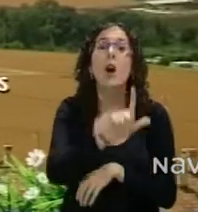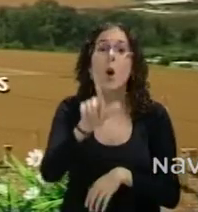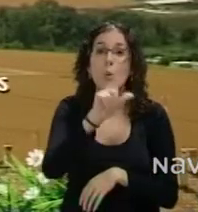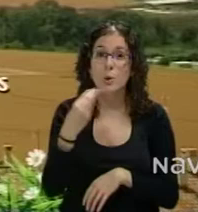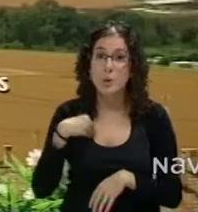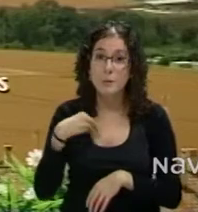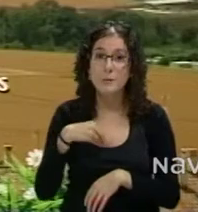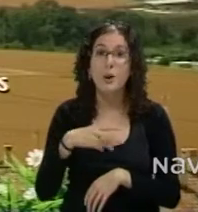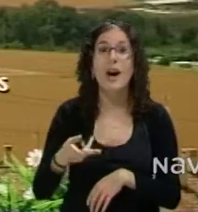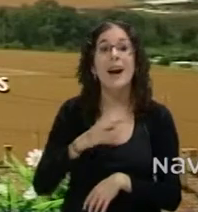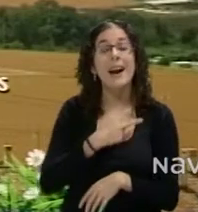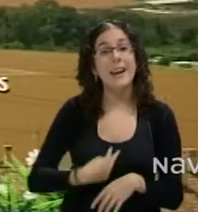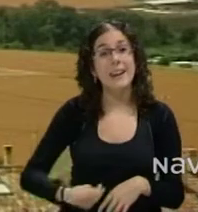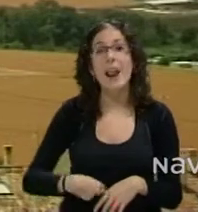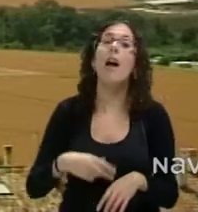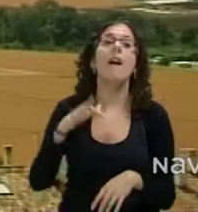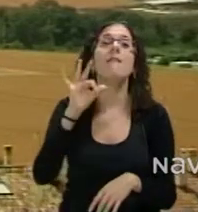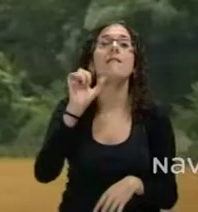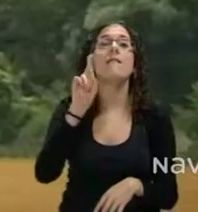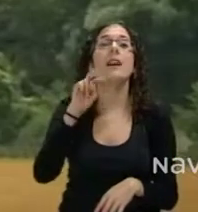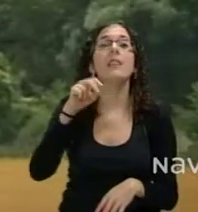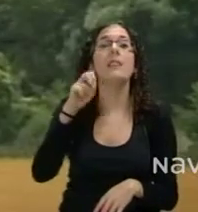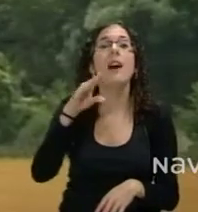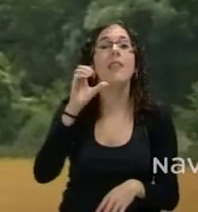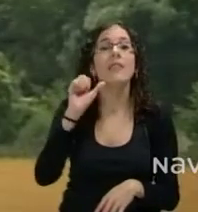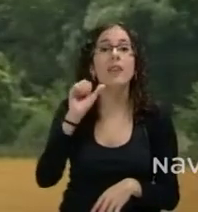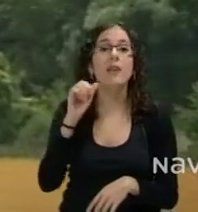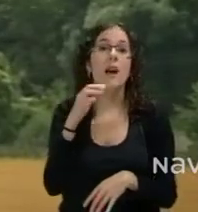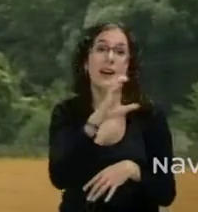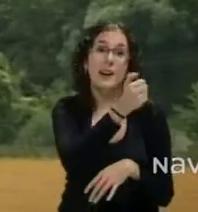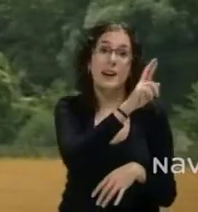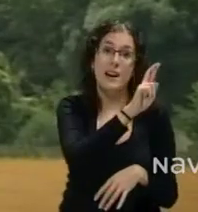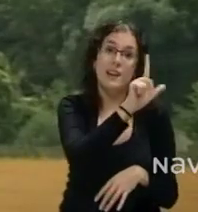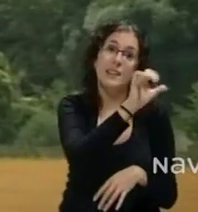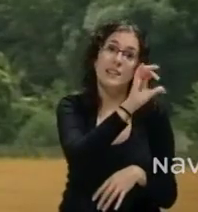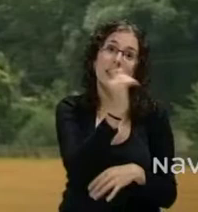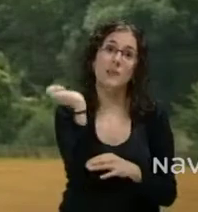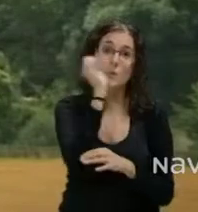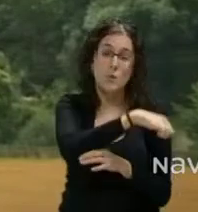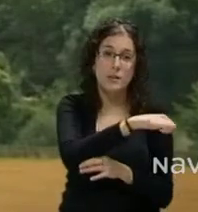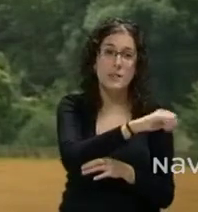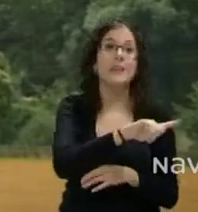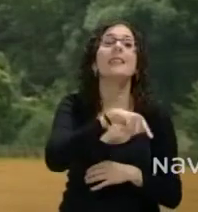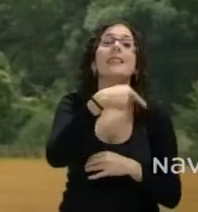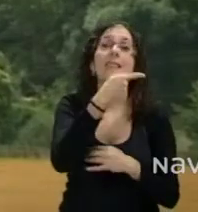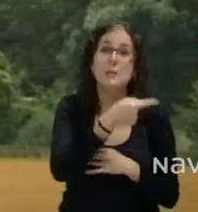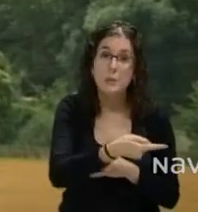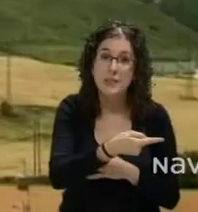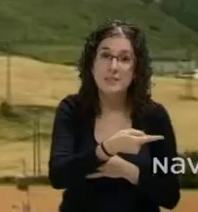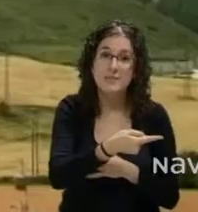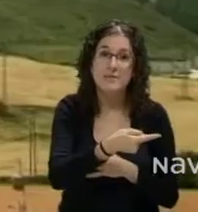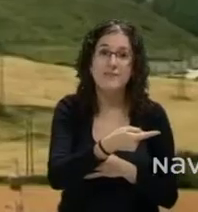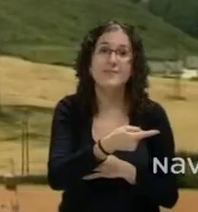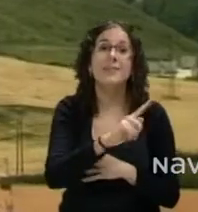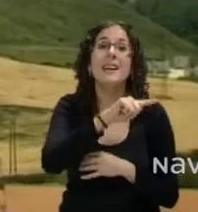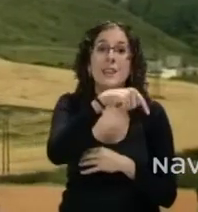Fernández de Córdoba la victoria sobre los carlistas, y meses después, en septiembre, fueron vencidos definitivamente por los hombres del